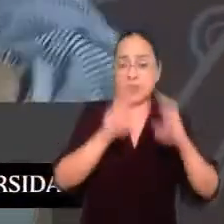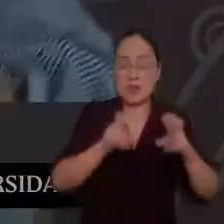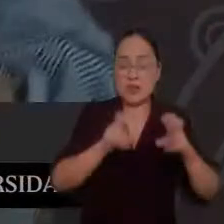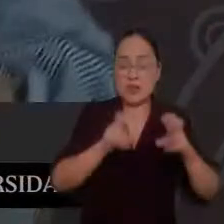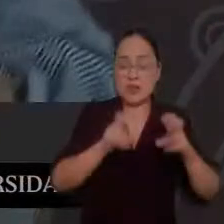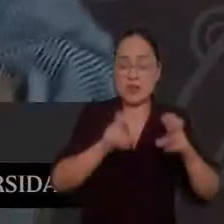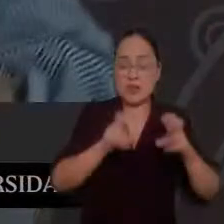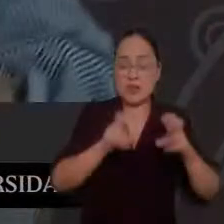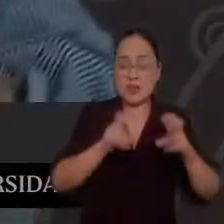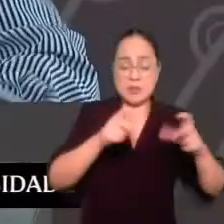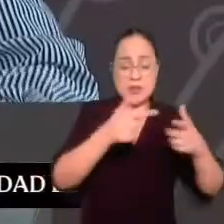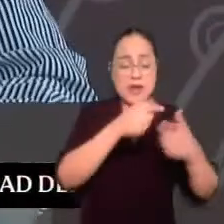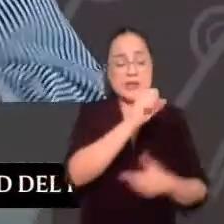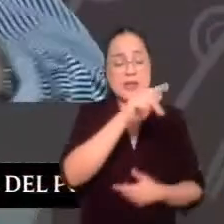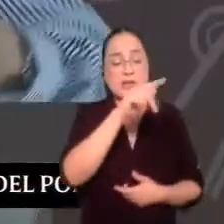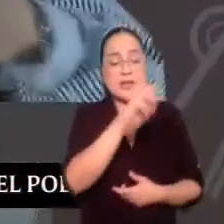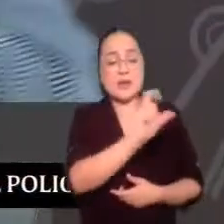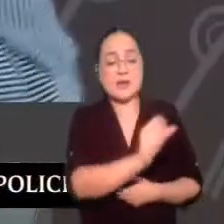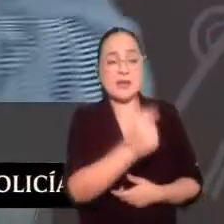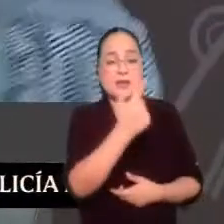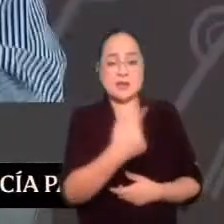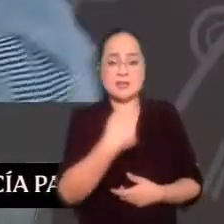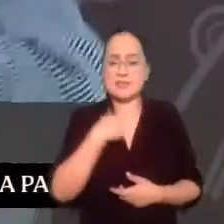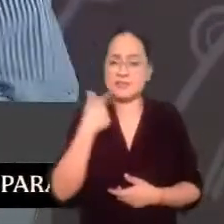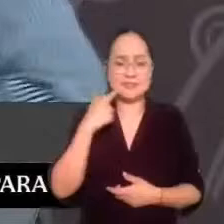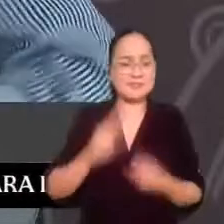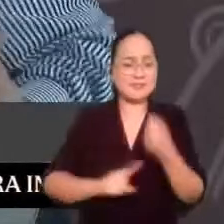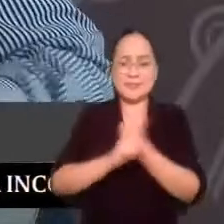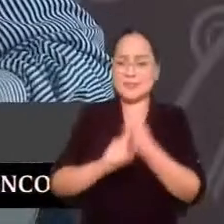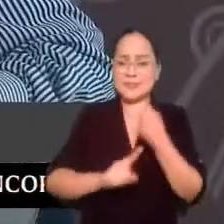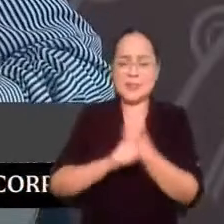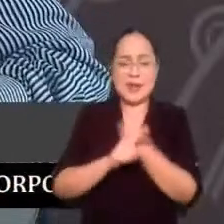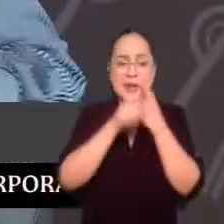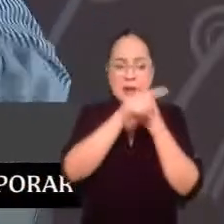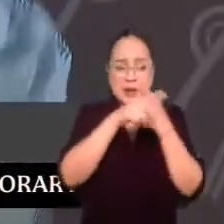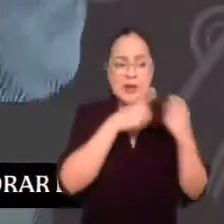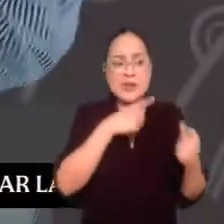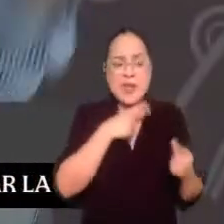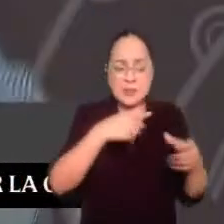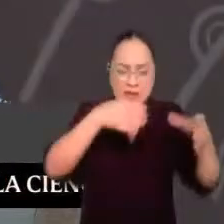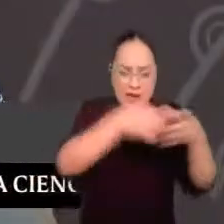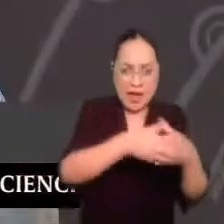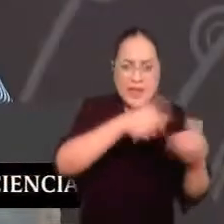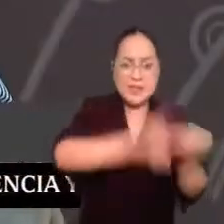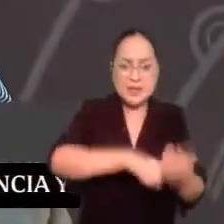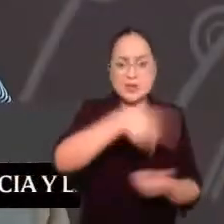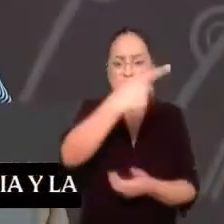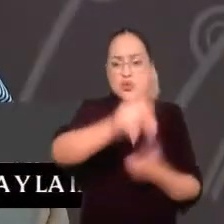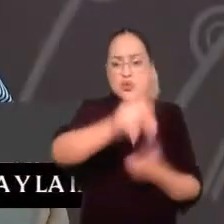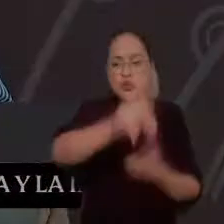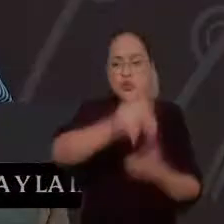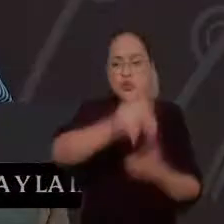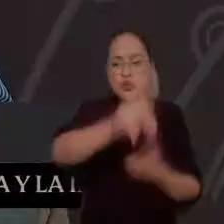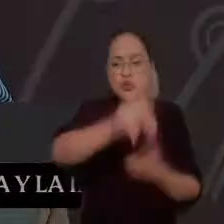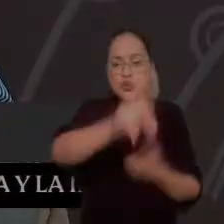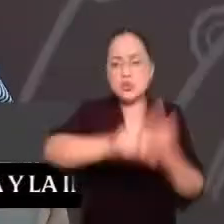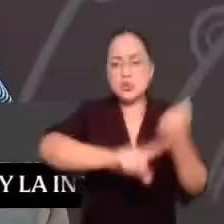quiero que entre ellos exista la pugna, porque hay una pugna manifiesta. Ahora, por fortuna,